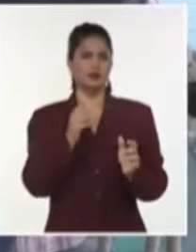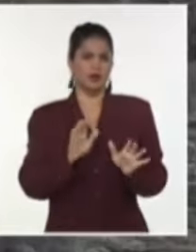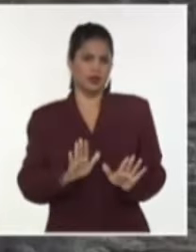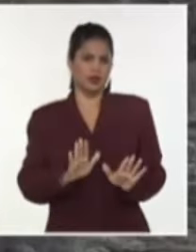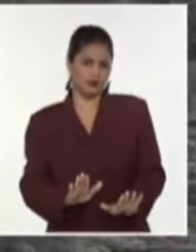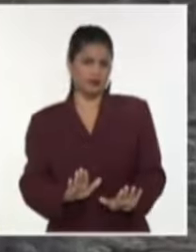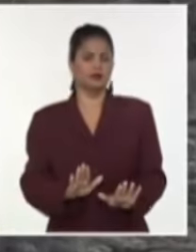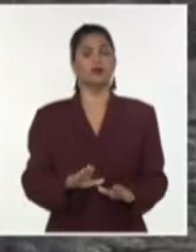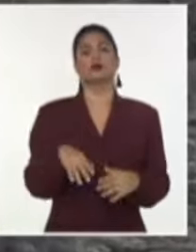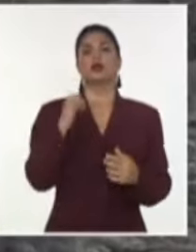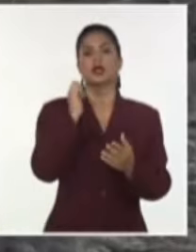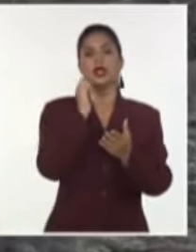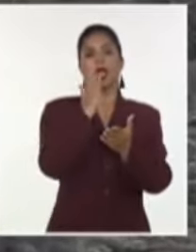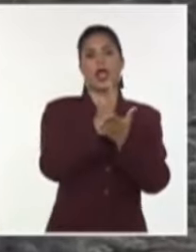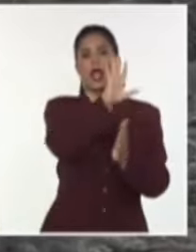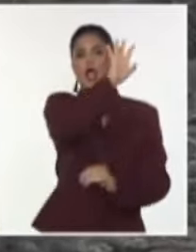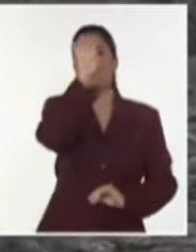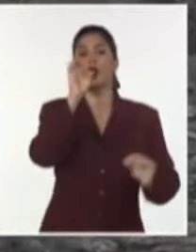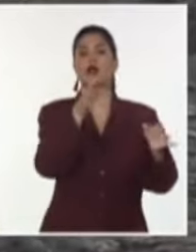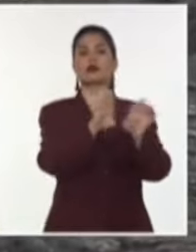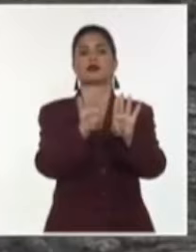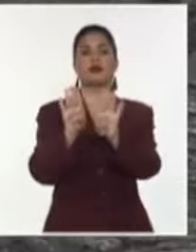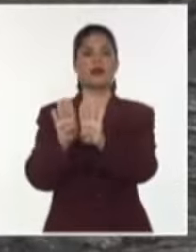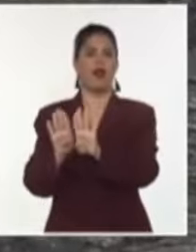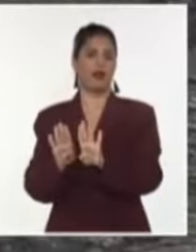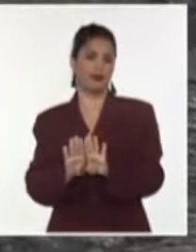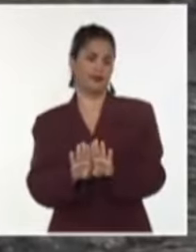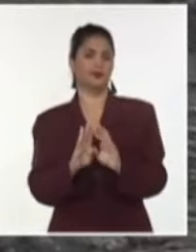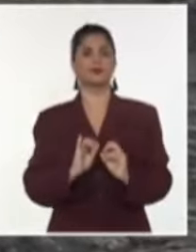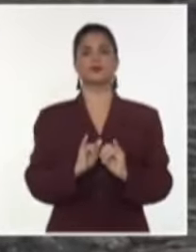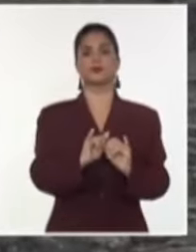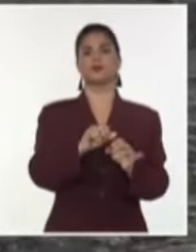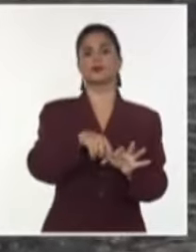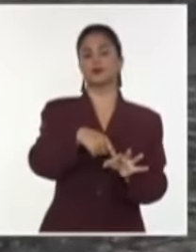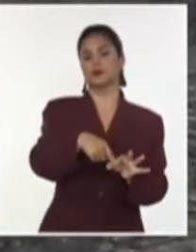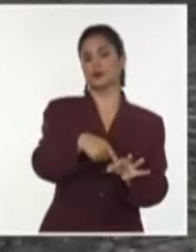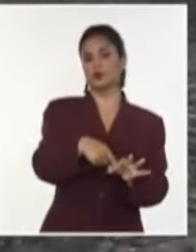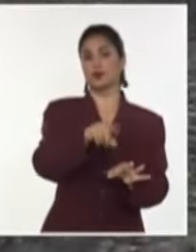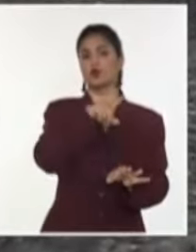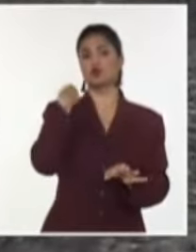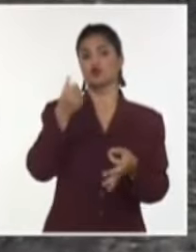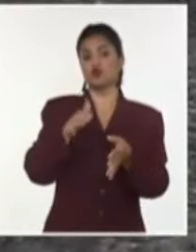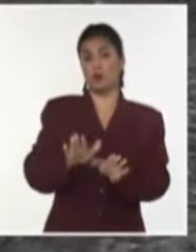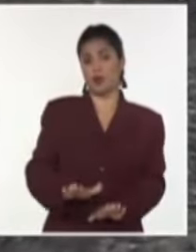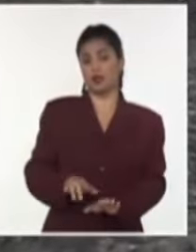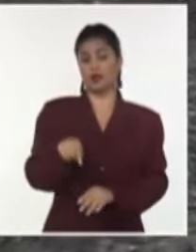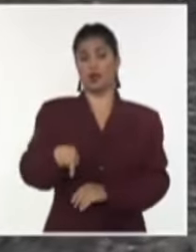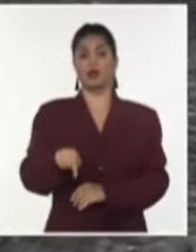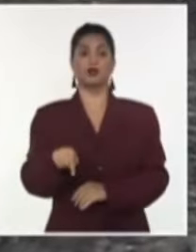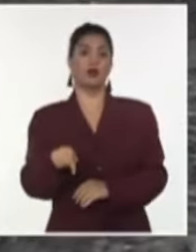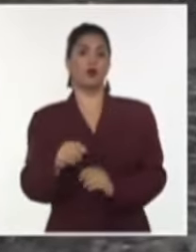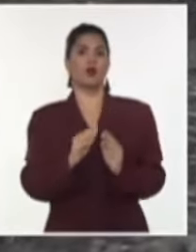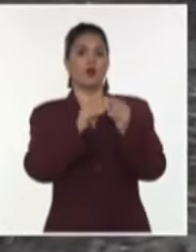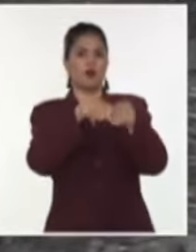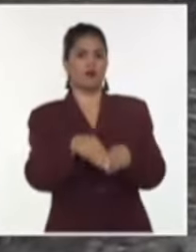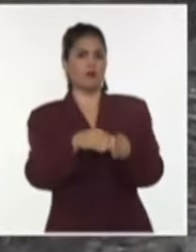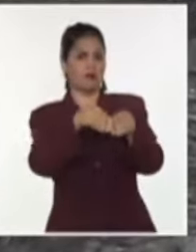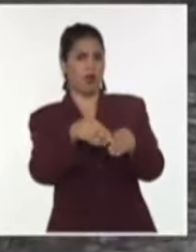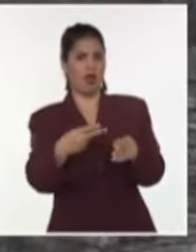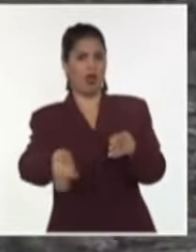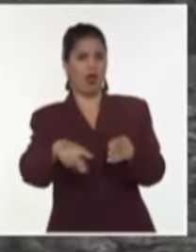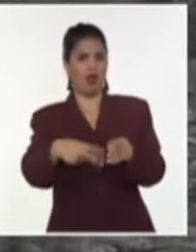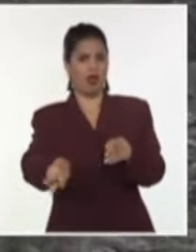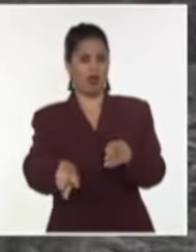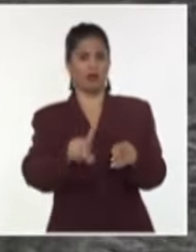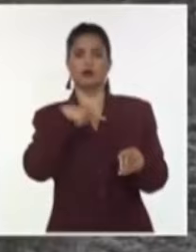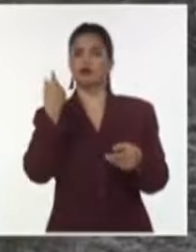Quiero reiterar que en la Isla de la Juventud se ha suspendido desde el día de hoy la transportación marítima entre los puertos de Nueva